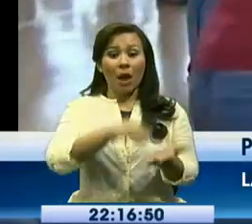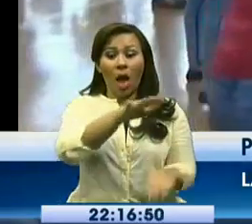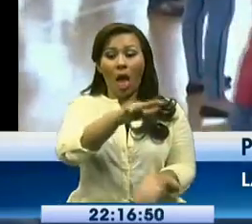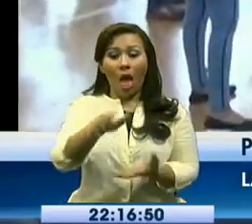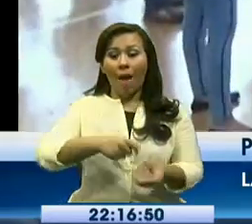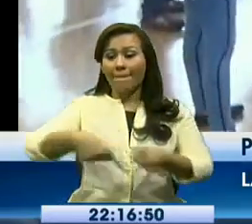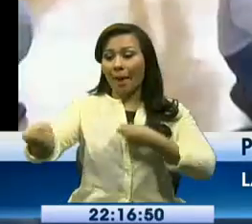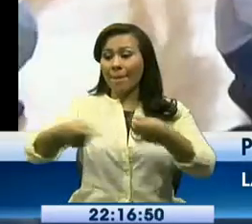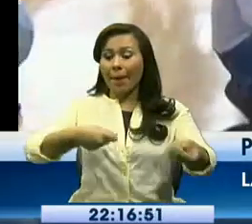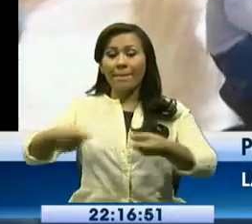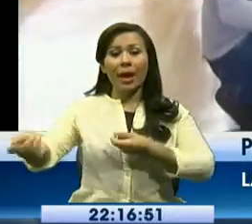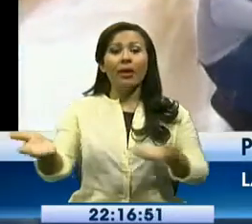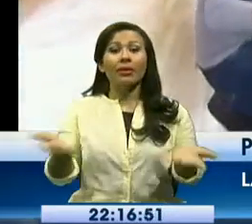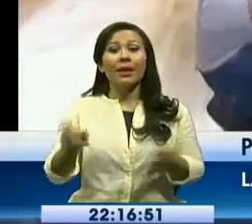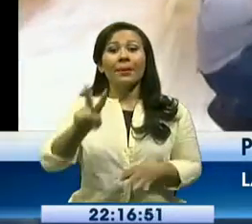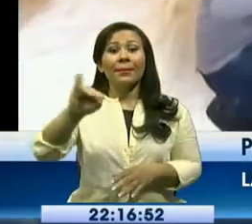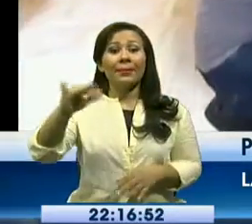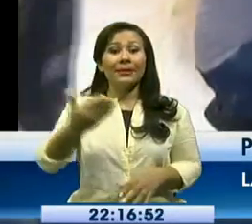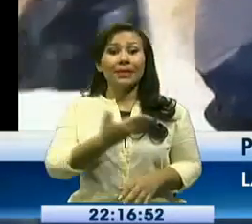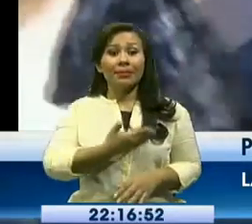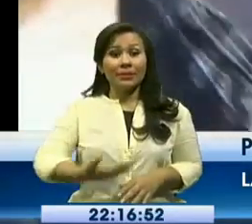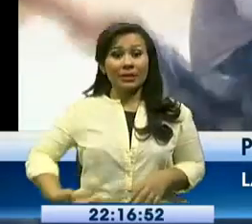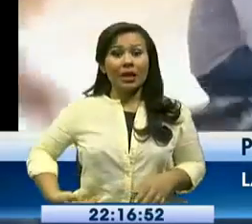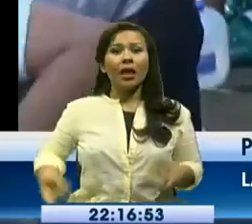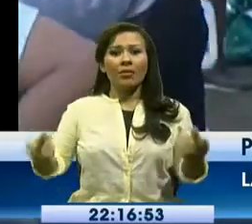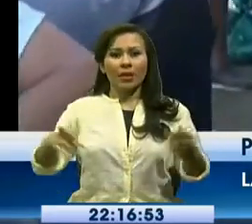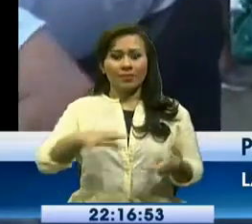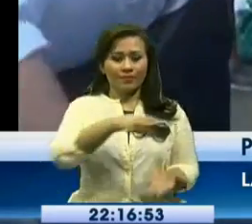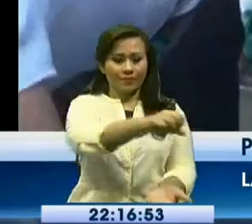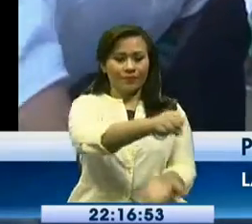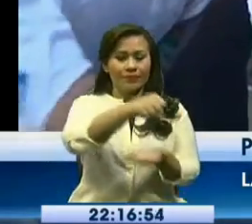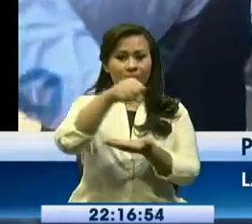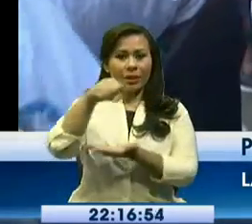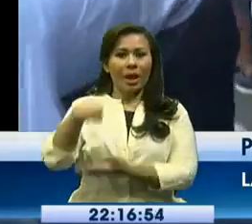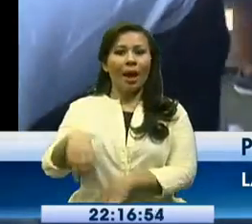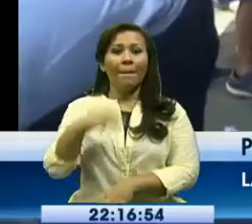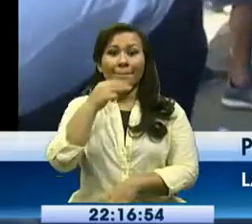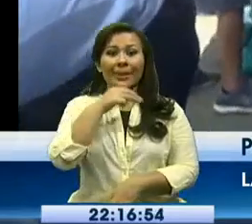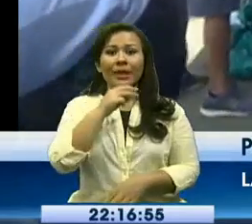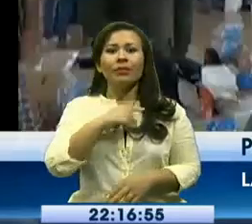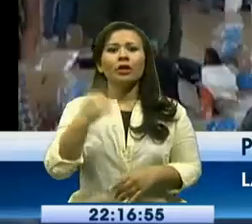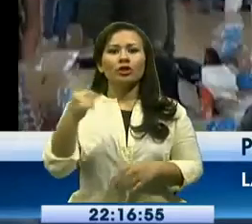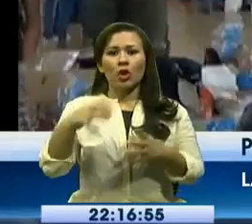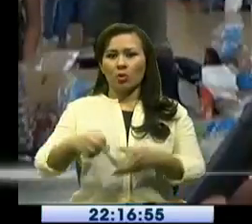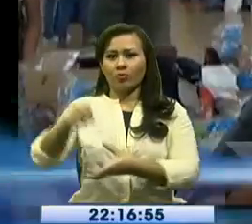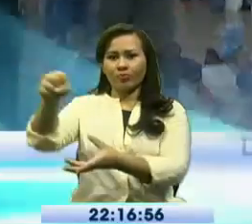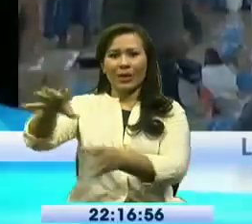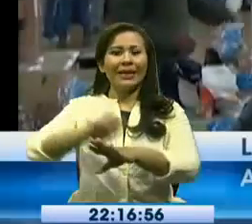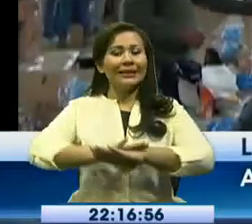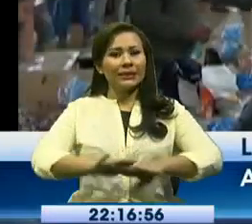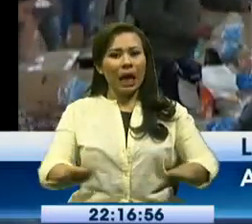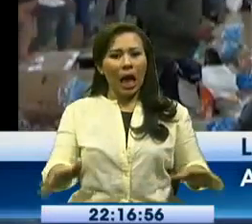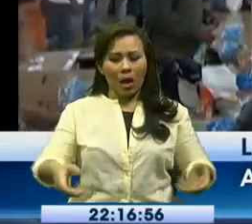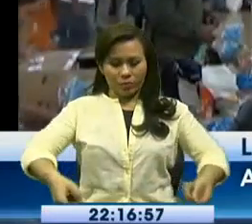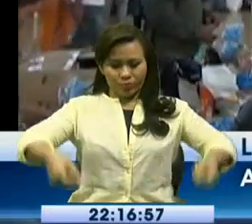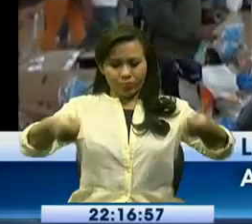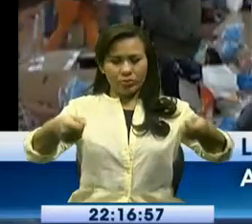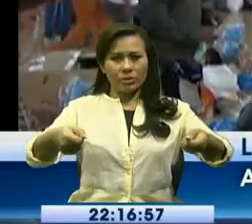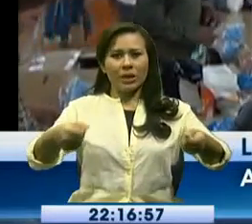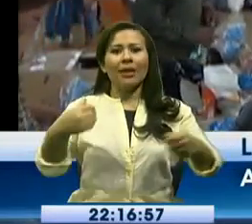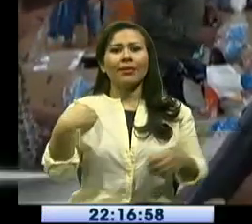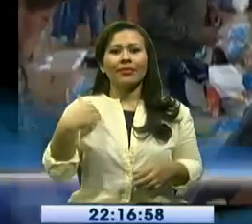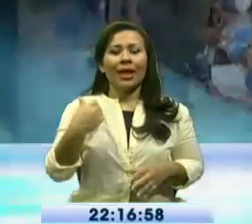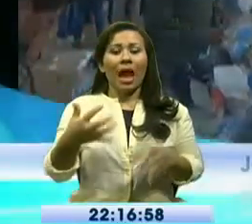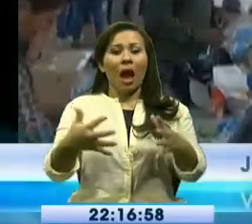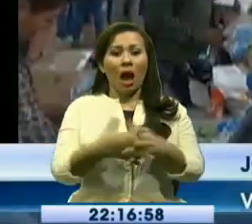fueron distribuidas. La vicepresidencia pidió que los kits que vengan a Manabí estén listos para entregar. Que vengan armados, que tienen que tener